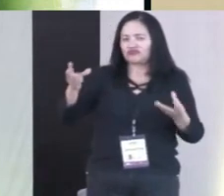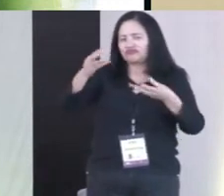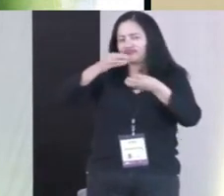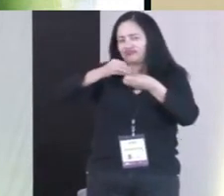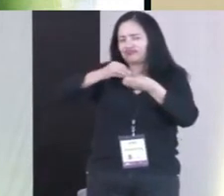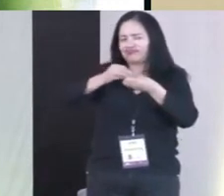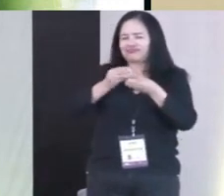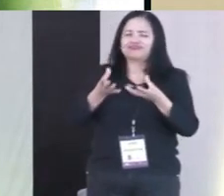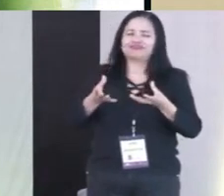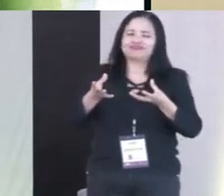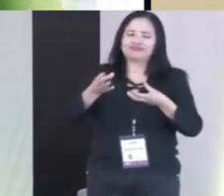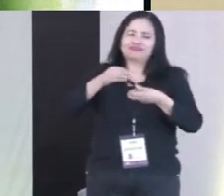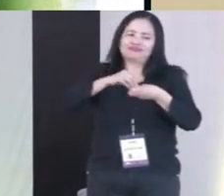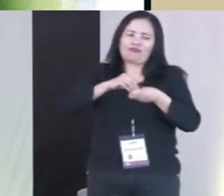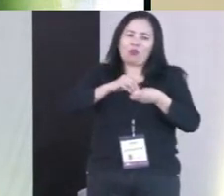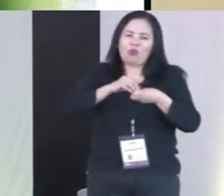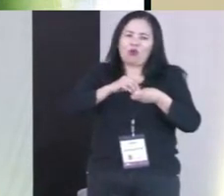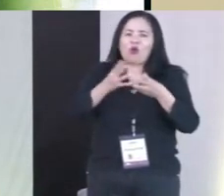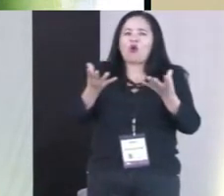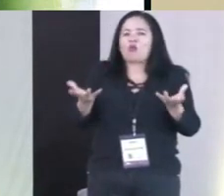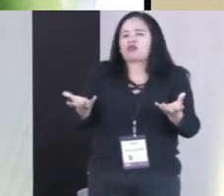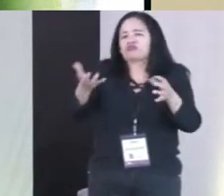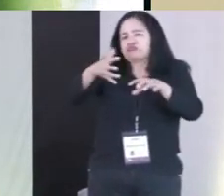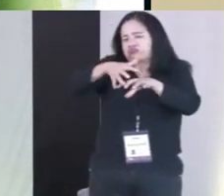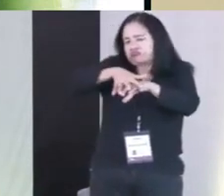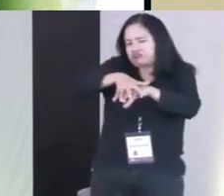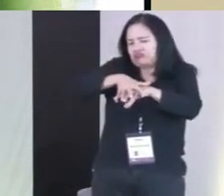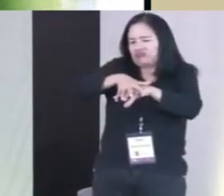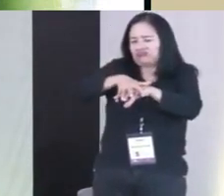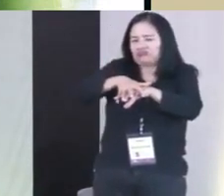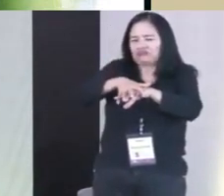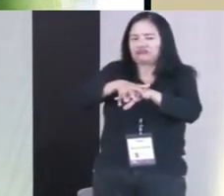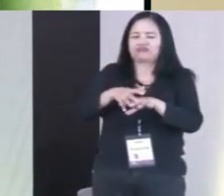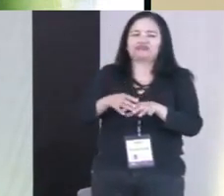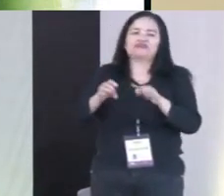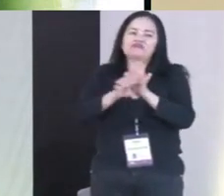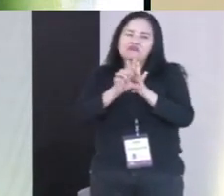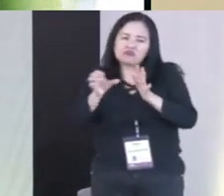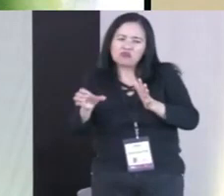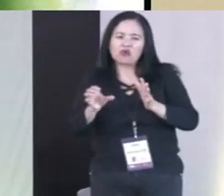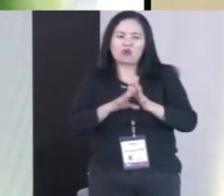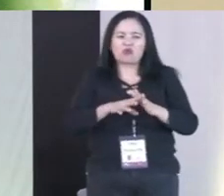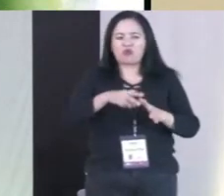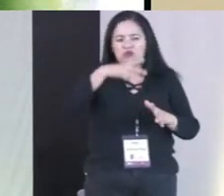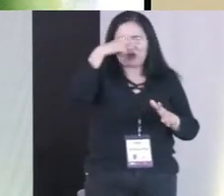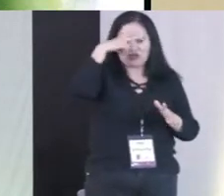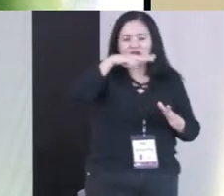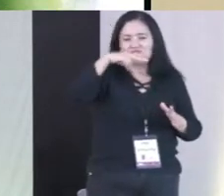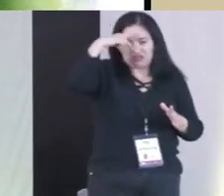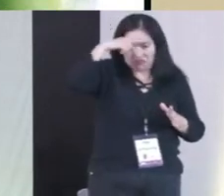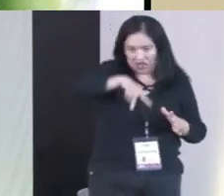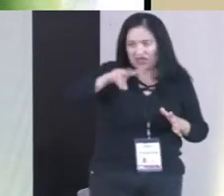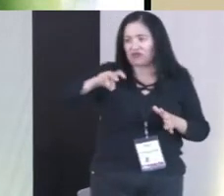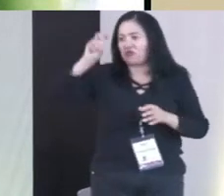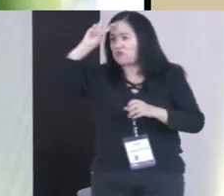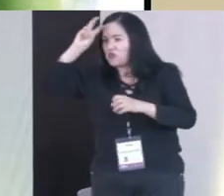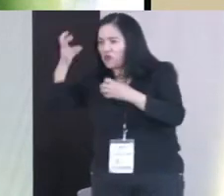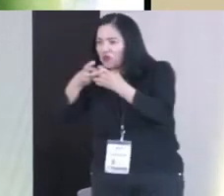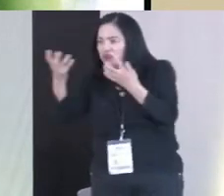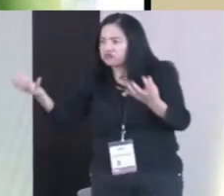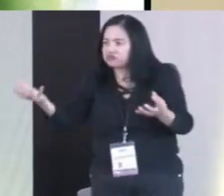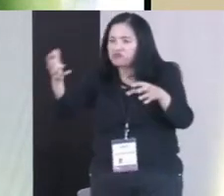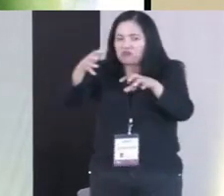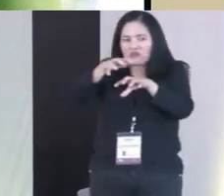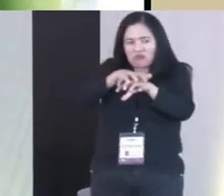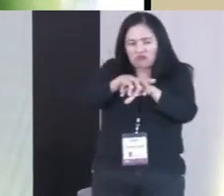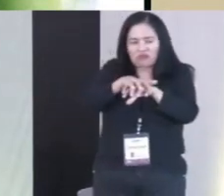una hibridación de cosas americanas con cosas europeas.